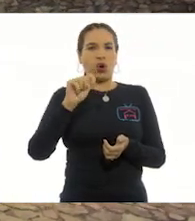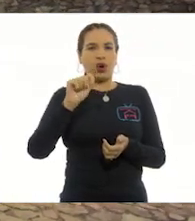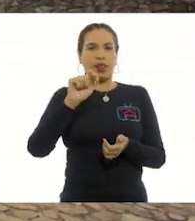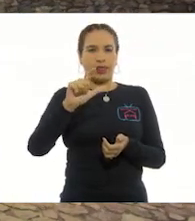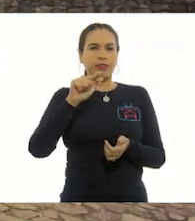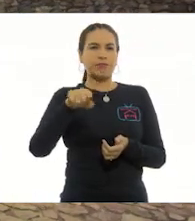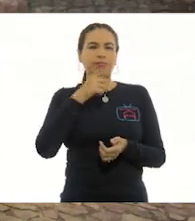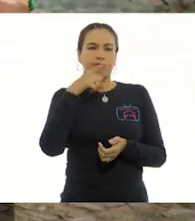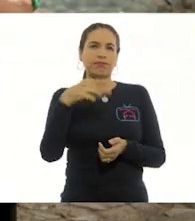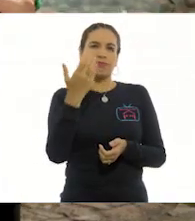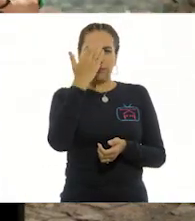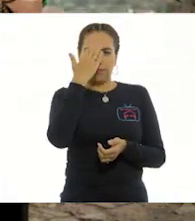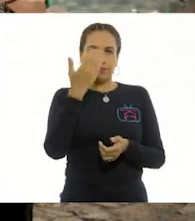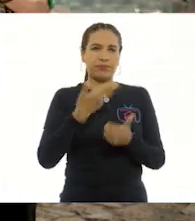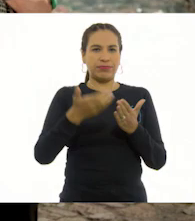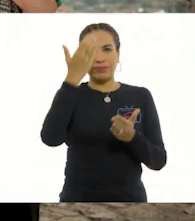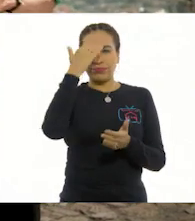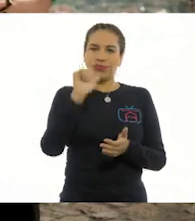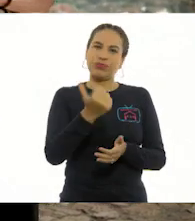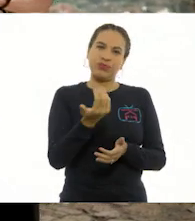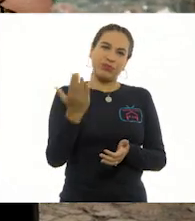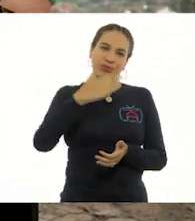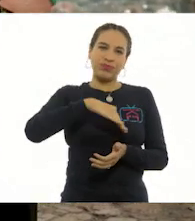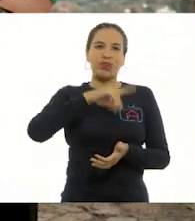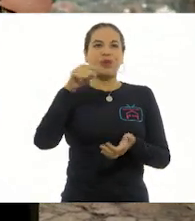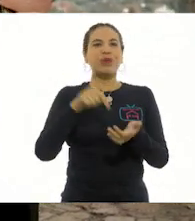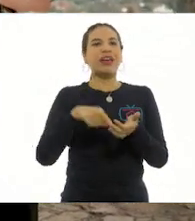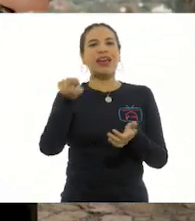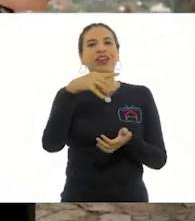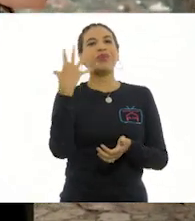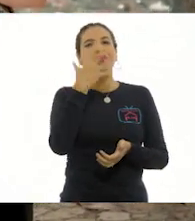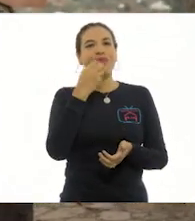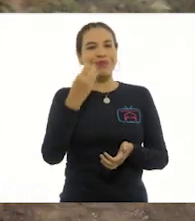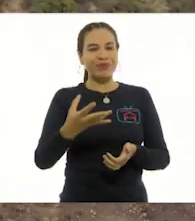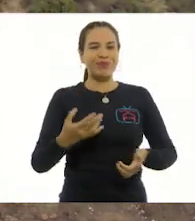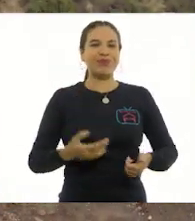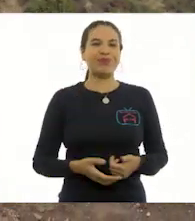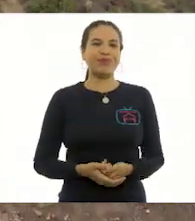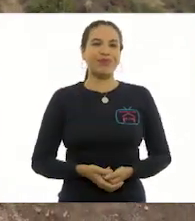conoce. Acompáñenme a conocer otros lugares de este prodigioso sitio.